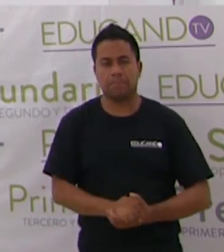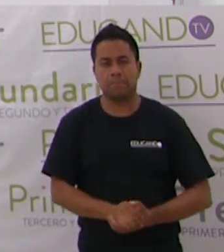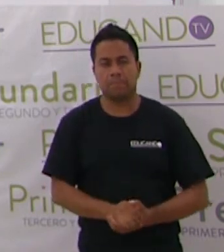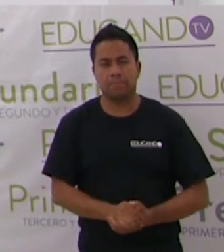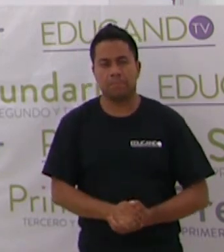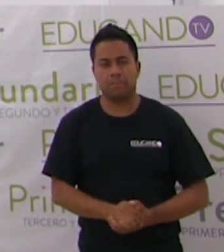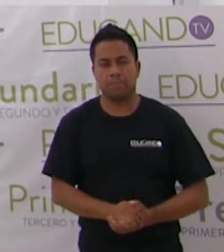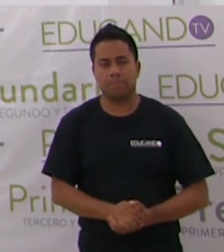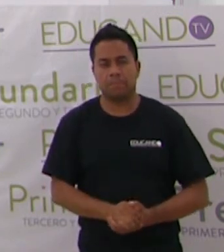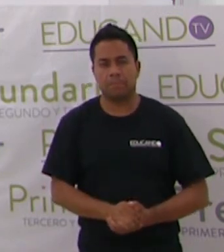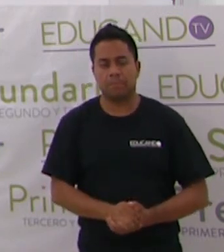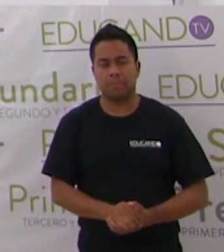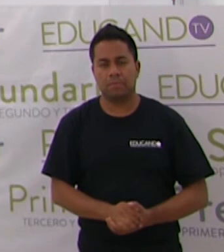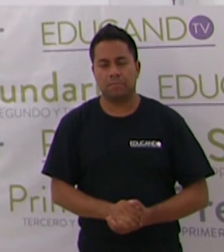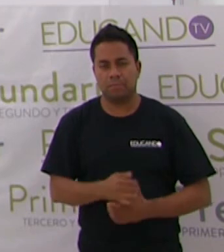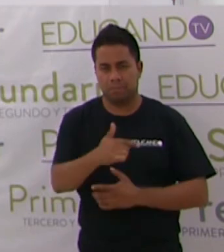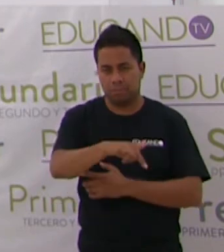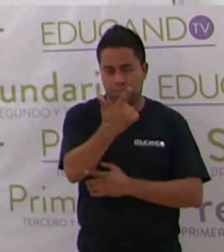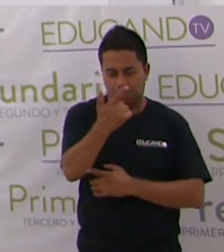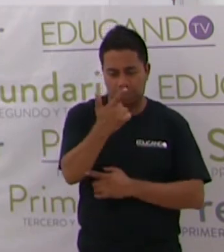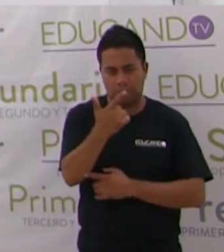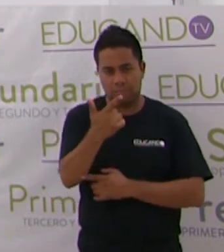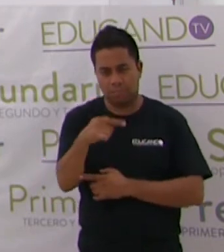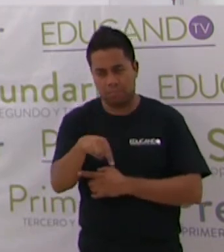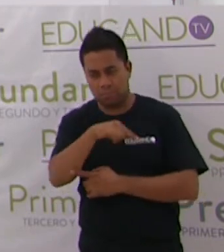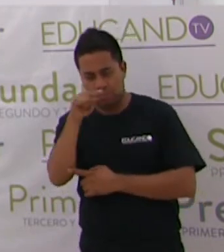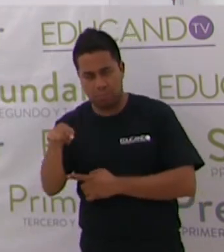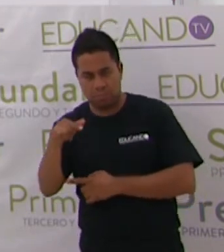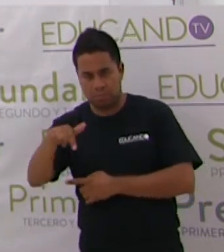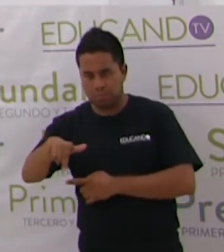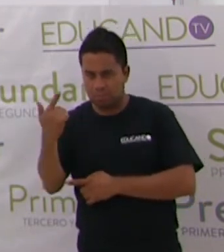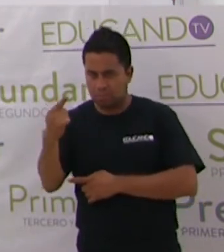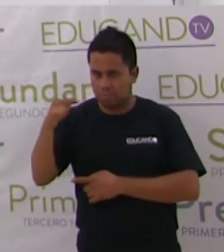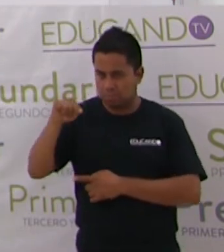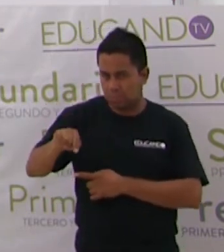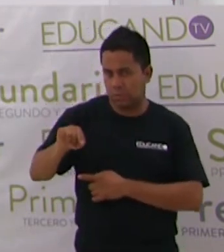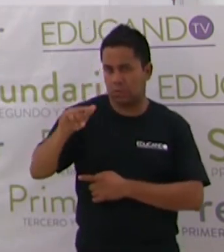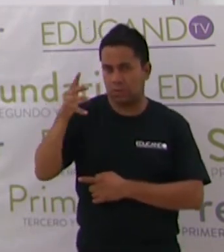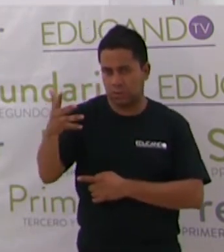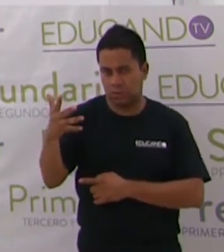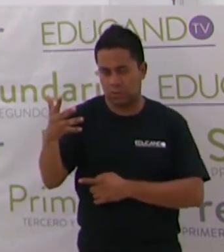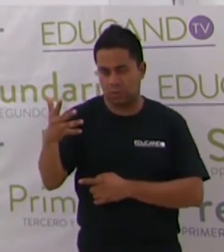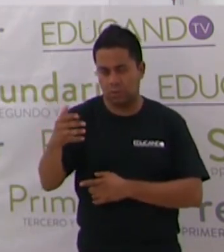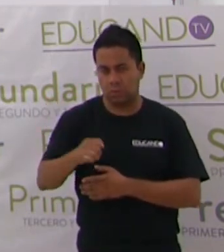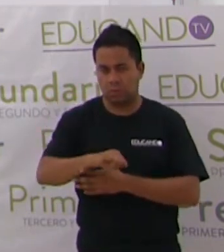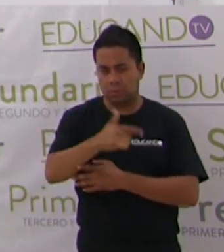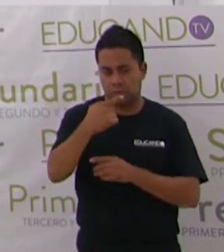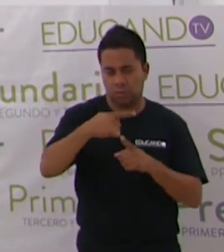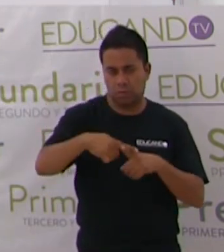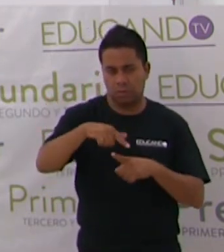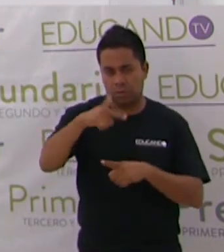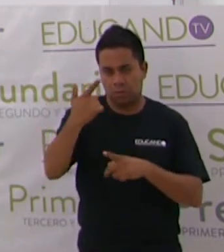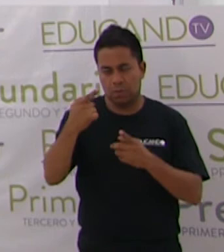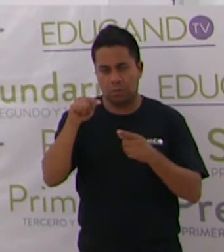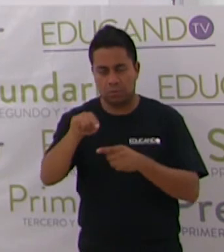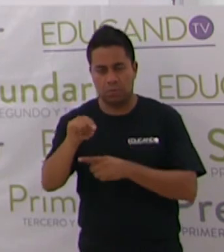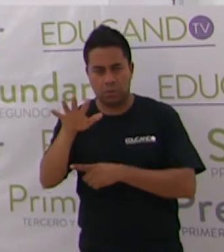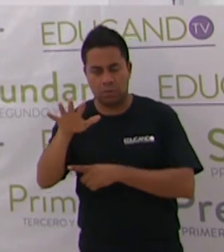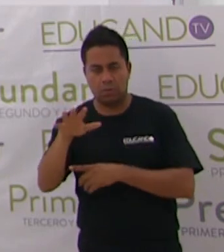12 y acá es 12.5. 12 más